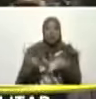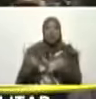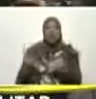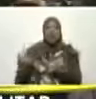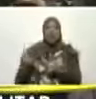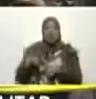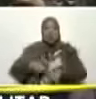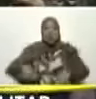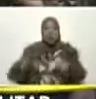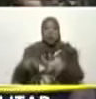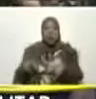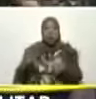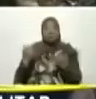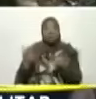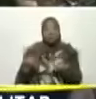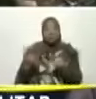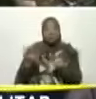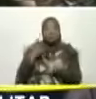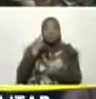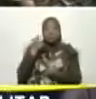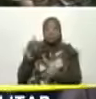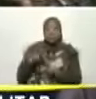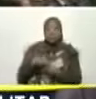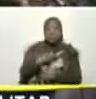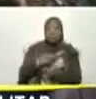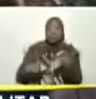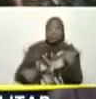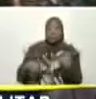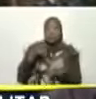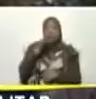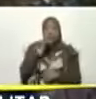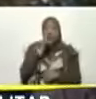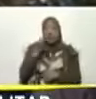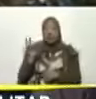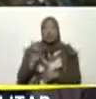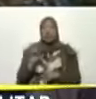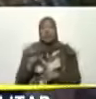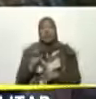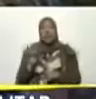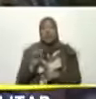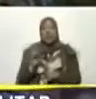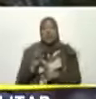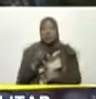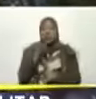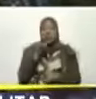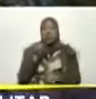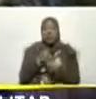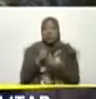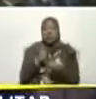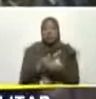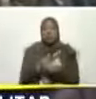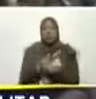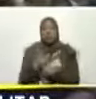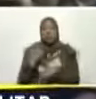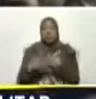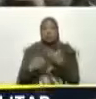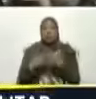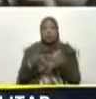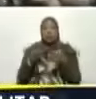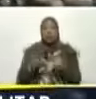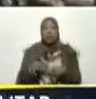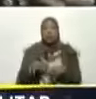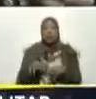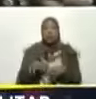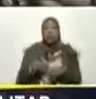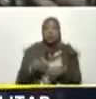Reina, donde el presidente constitucional de la República Bolivariana de Venezuela y comandante en jefe de la Fuerza Armada Nacional Bolivariana,